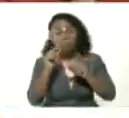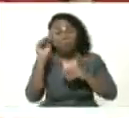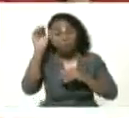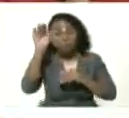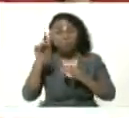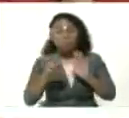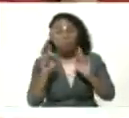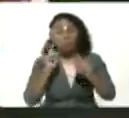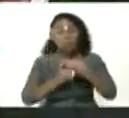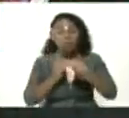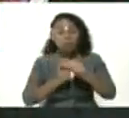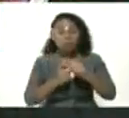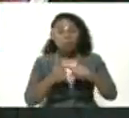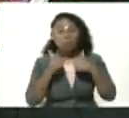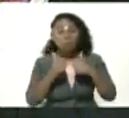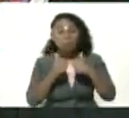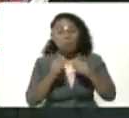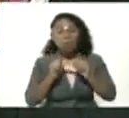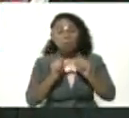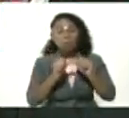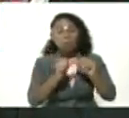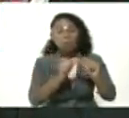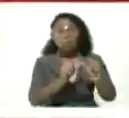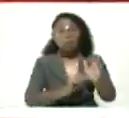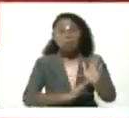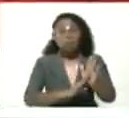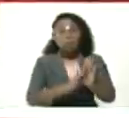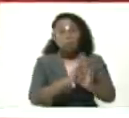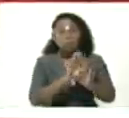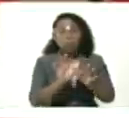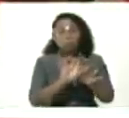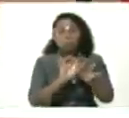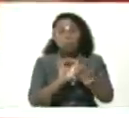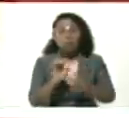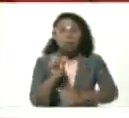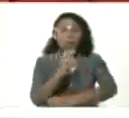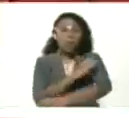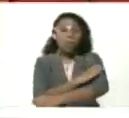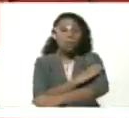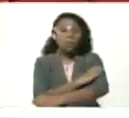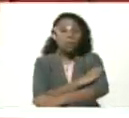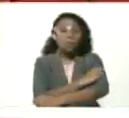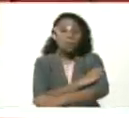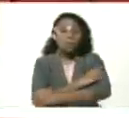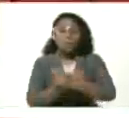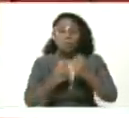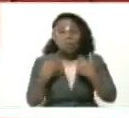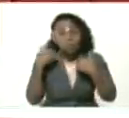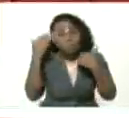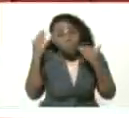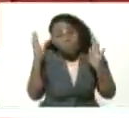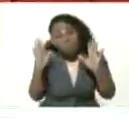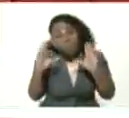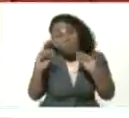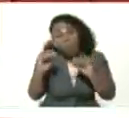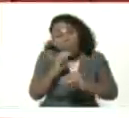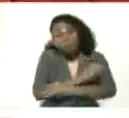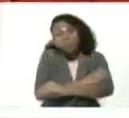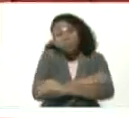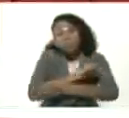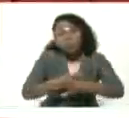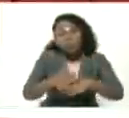expectativas. Muchas expectativas para seguir en unidad. La oposición, yo no sé si hablar de la oposición, porque es que la